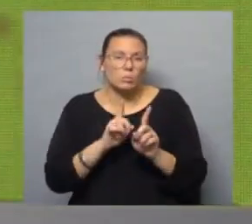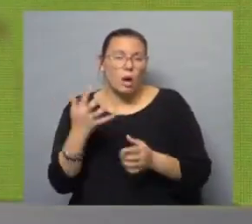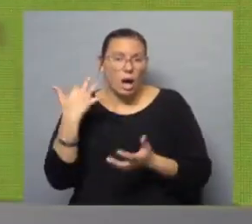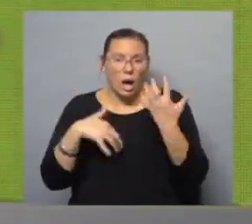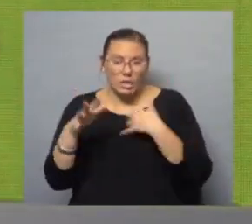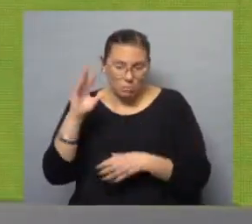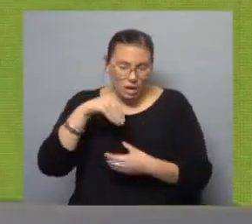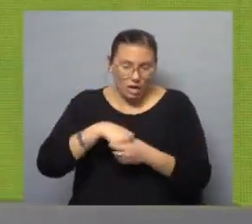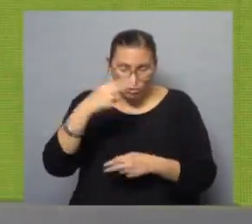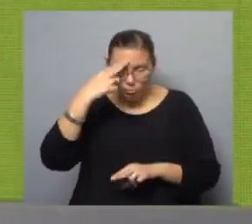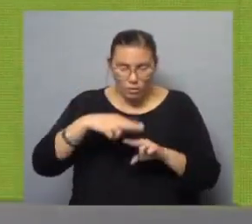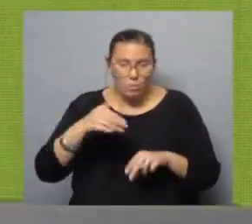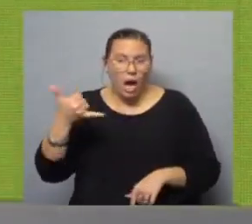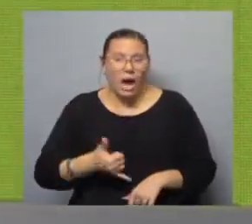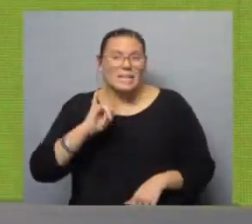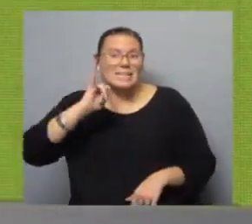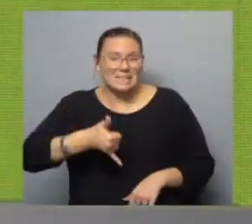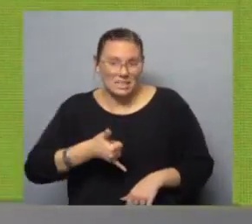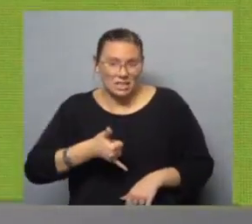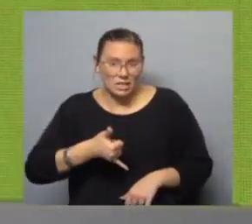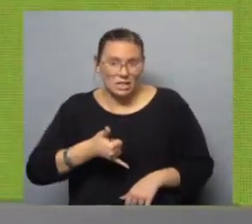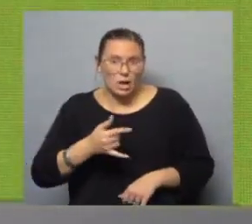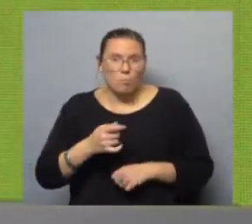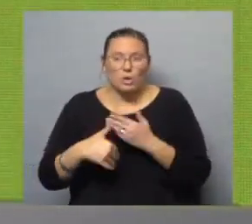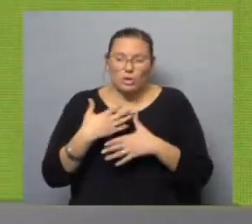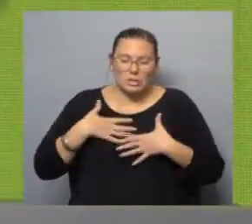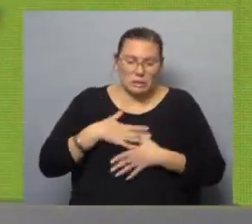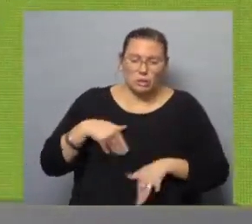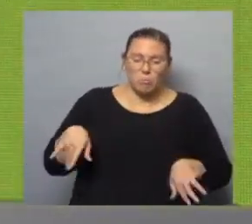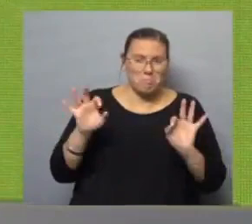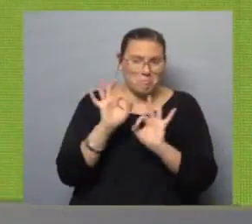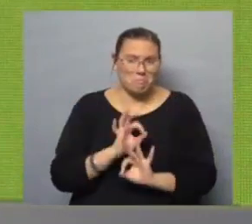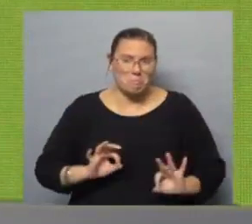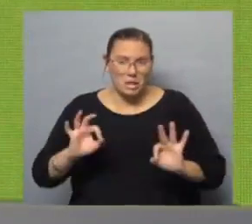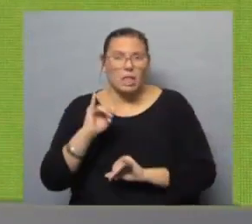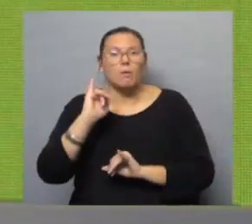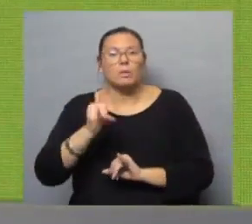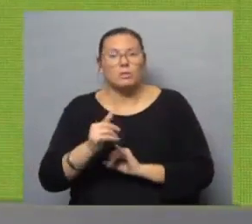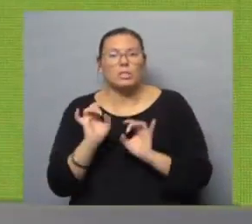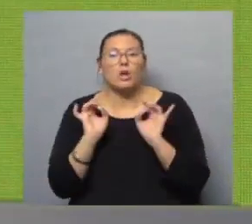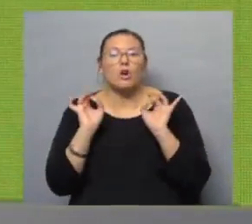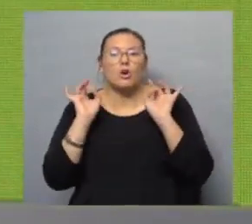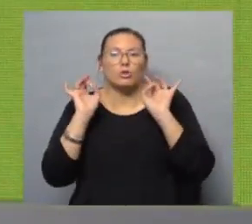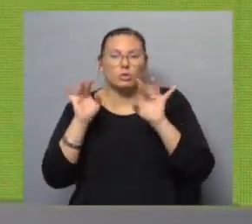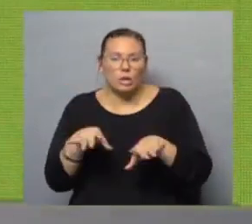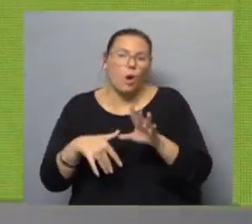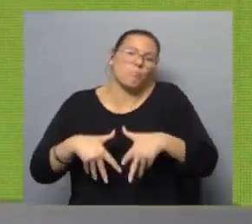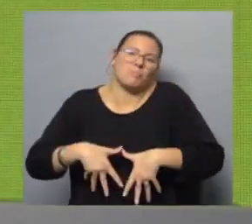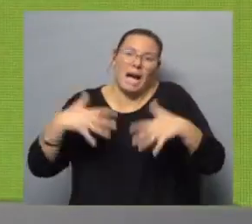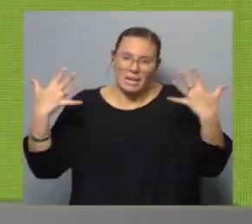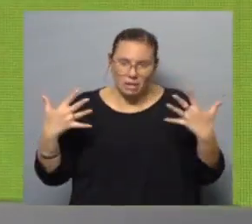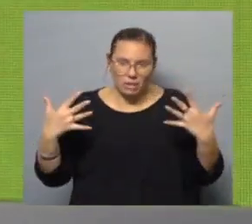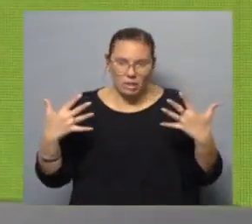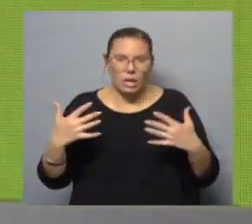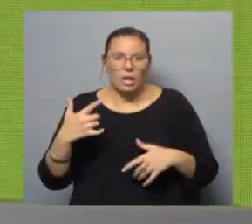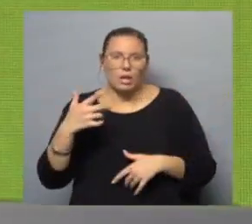es el reservorio nada más, no desarrolla síntomas, como bien dijiste, pero sí provoca o cuestiones más graves a veces en